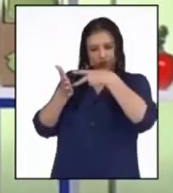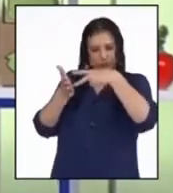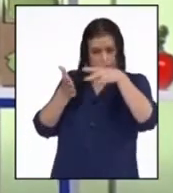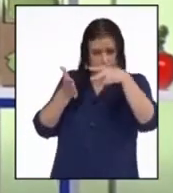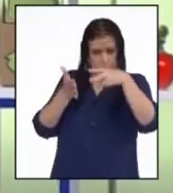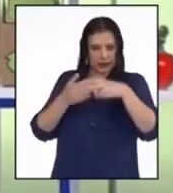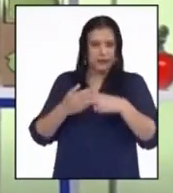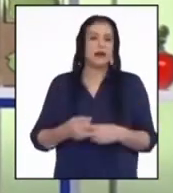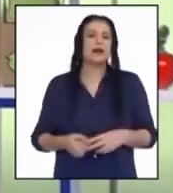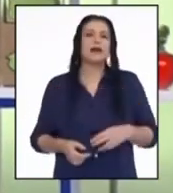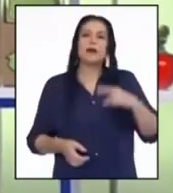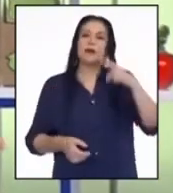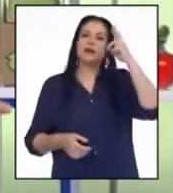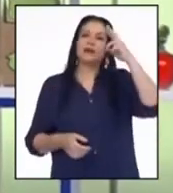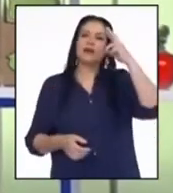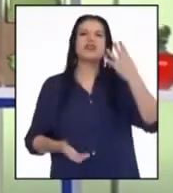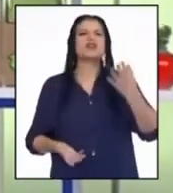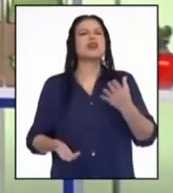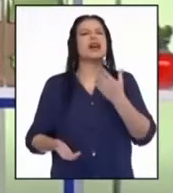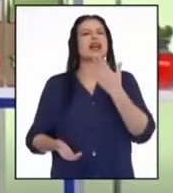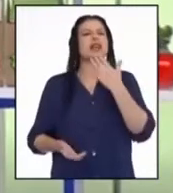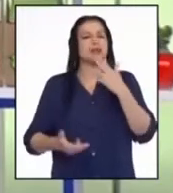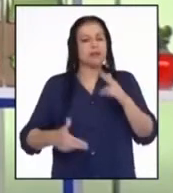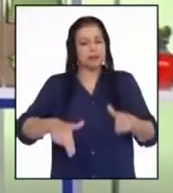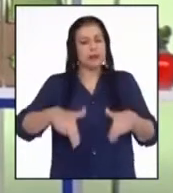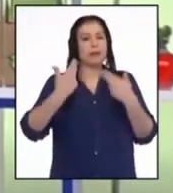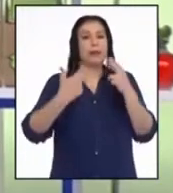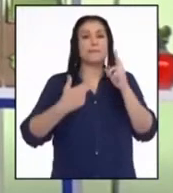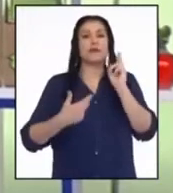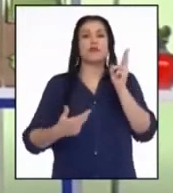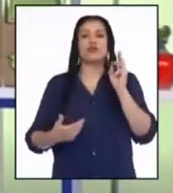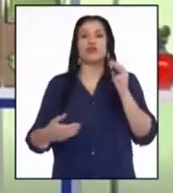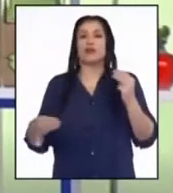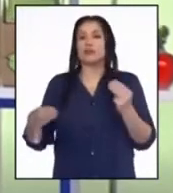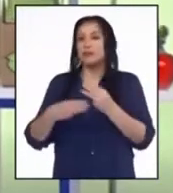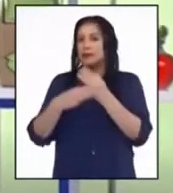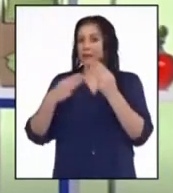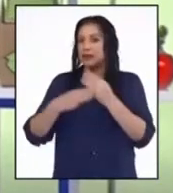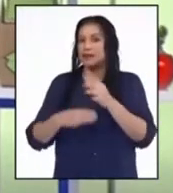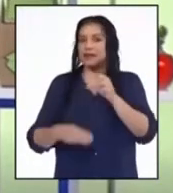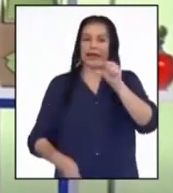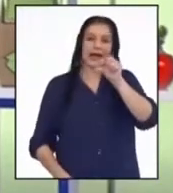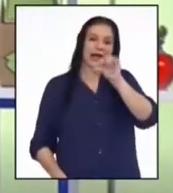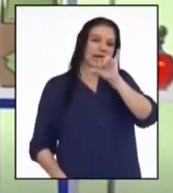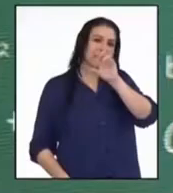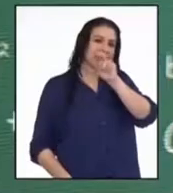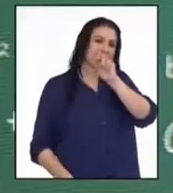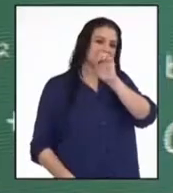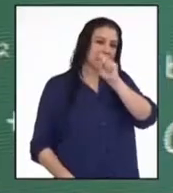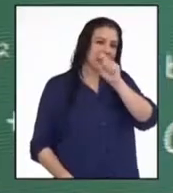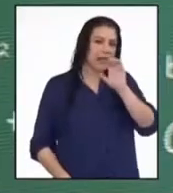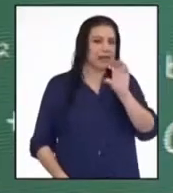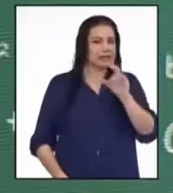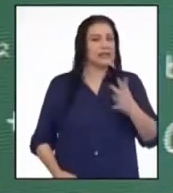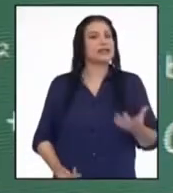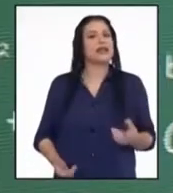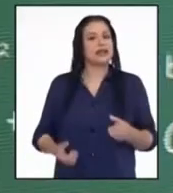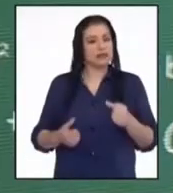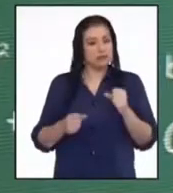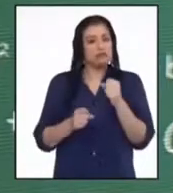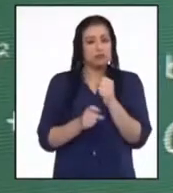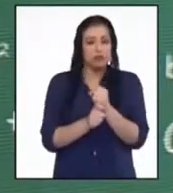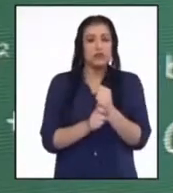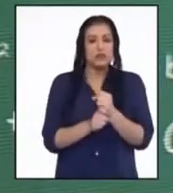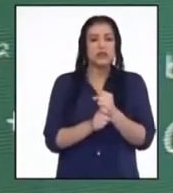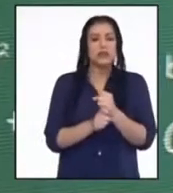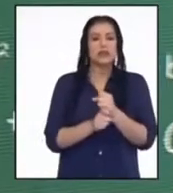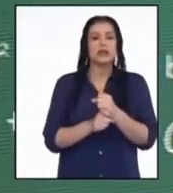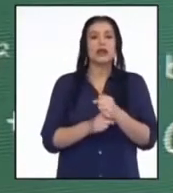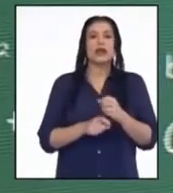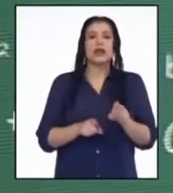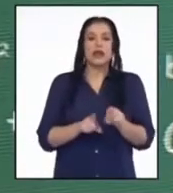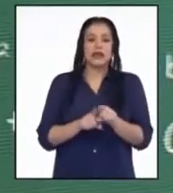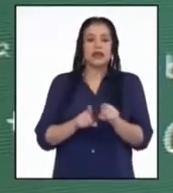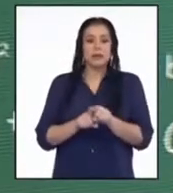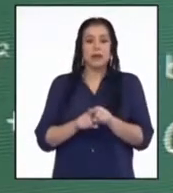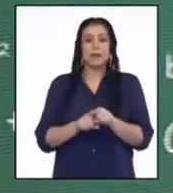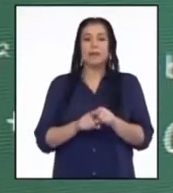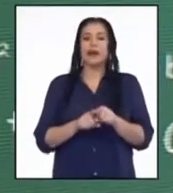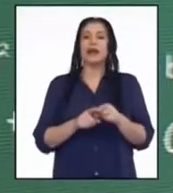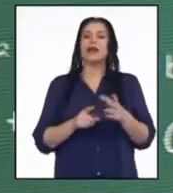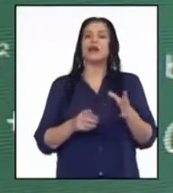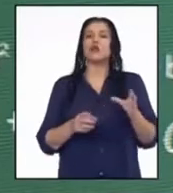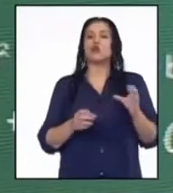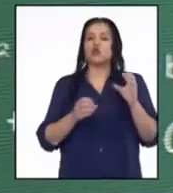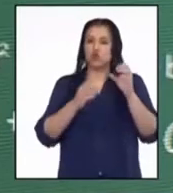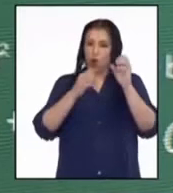días. Para eso llamaremos a nuestra profesora de matemática, Gisela César. Sí, y además para que nos dé orientaciones finales respecto